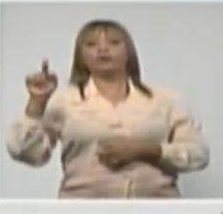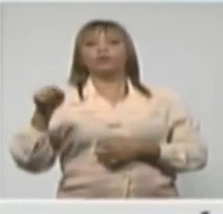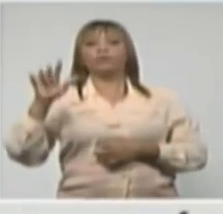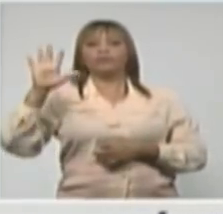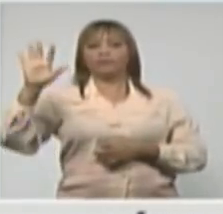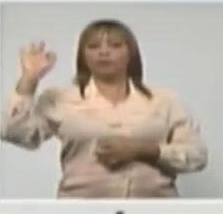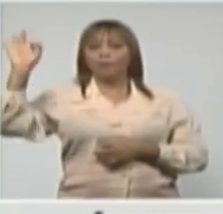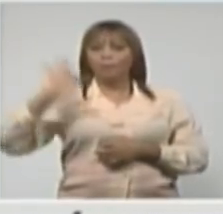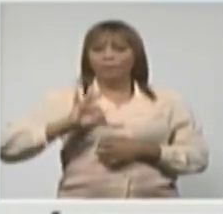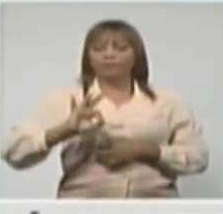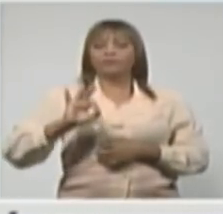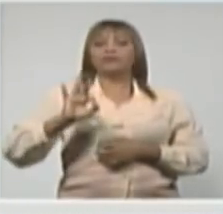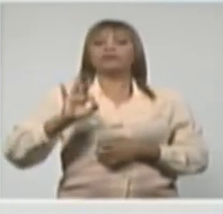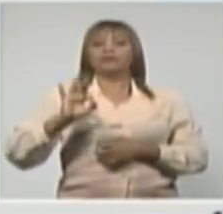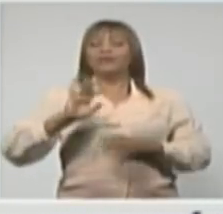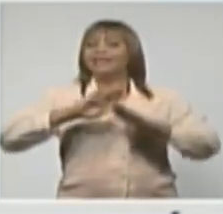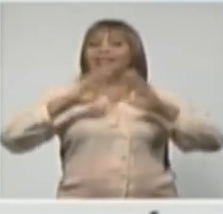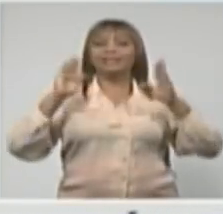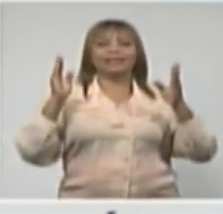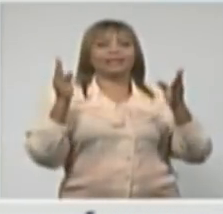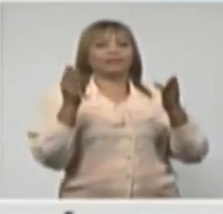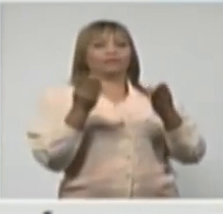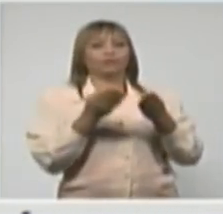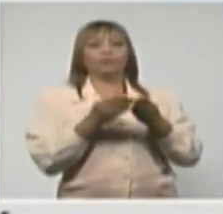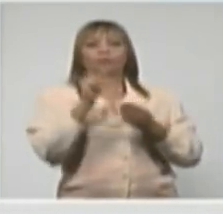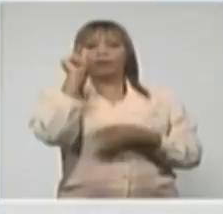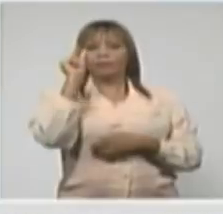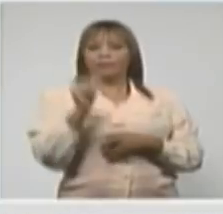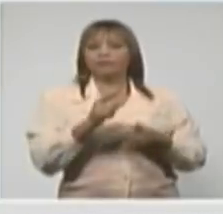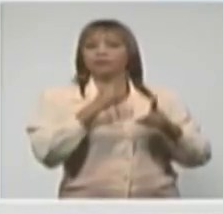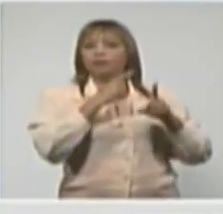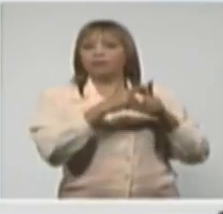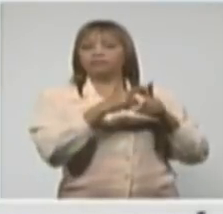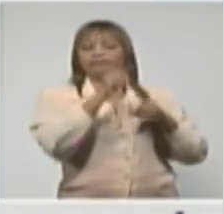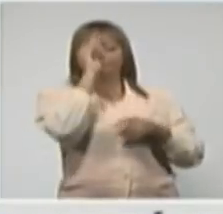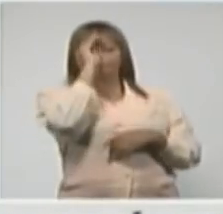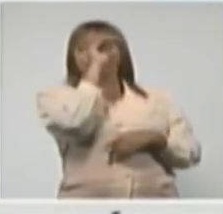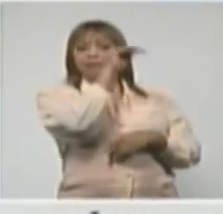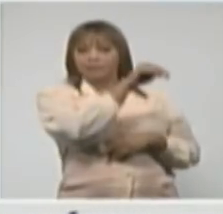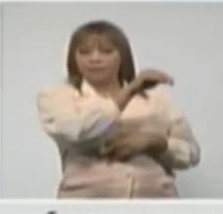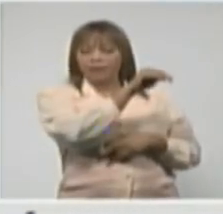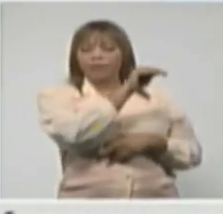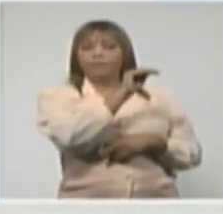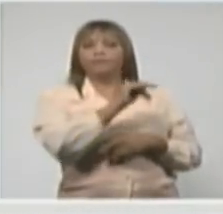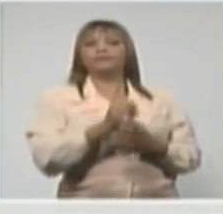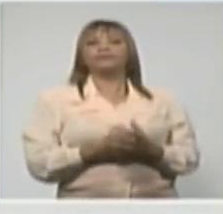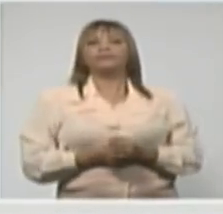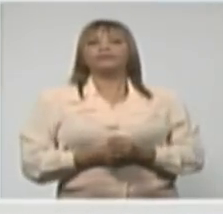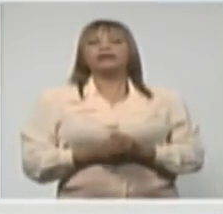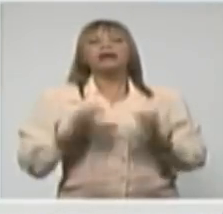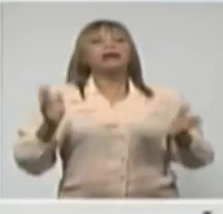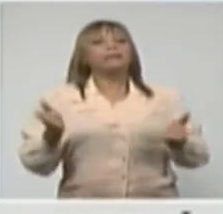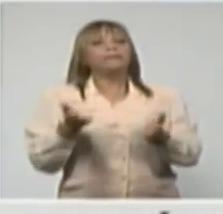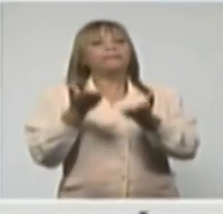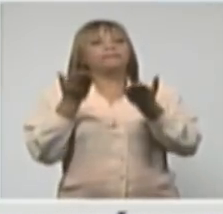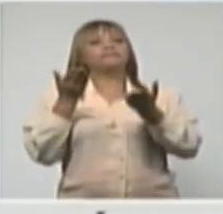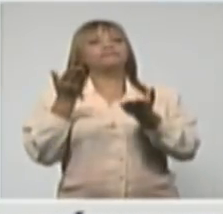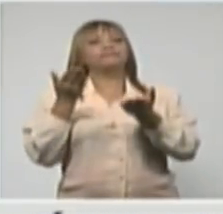99,5% de todos los pacientes ingresados confirmados tienen una evolución clínica